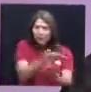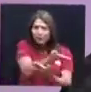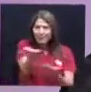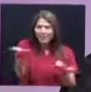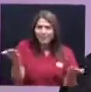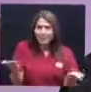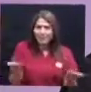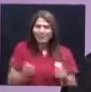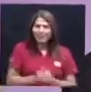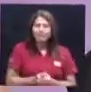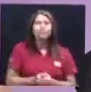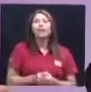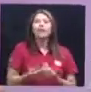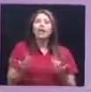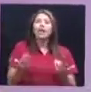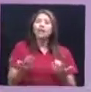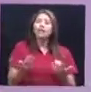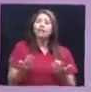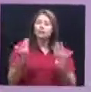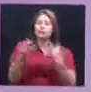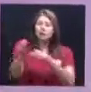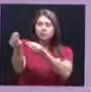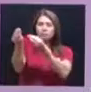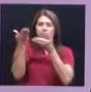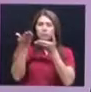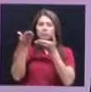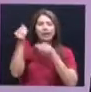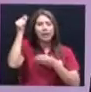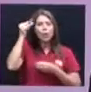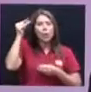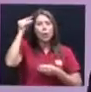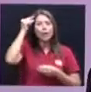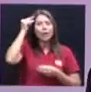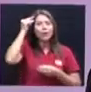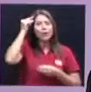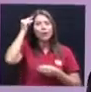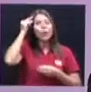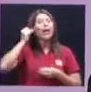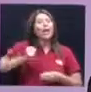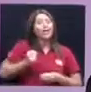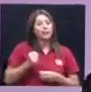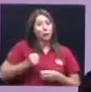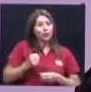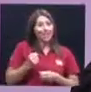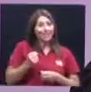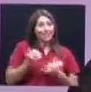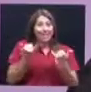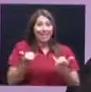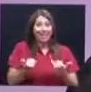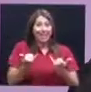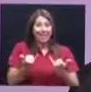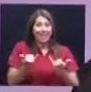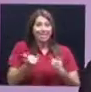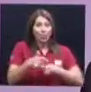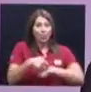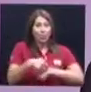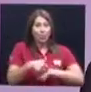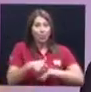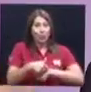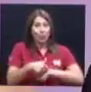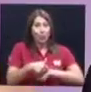me llegó la comunicación de que el gobierno escocés que en este momento